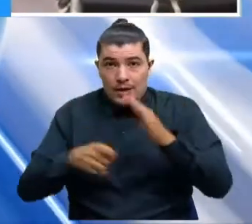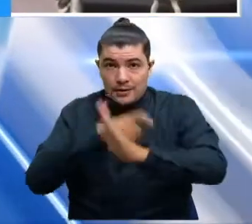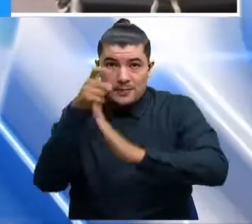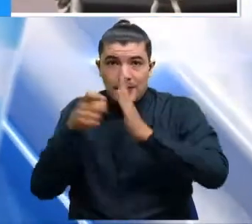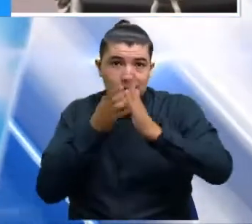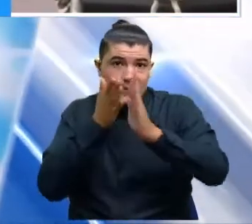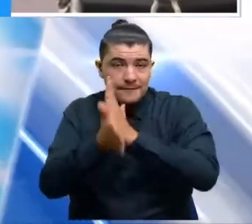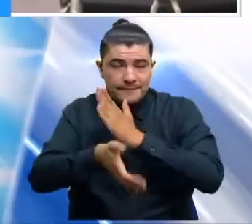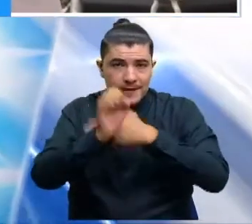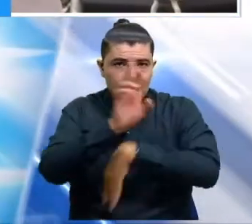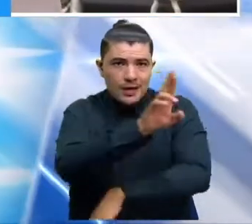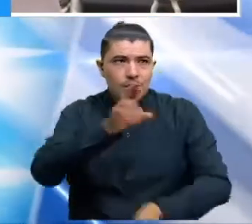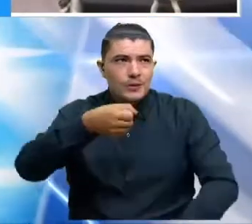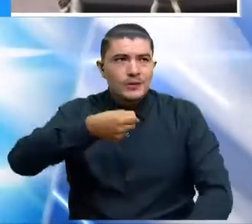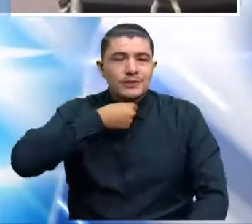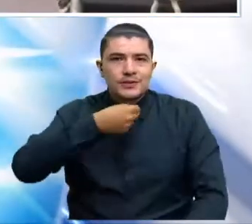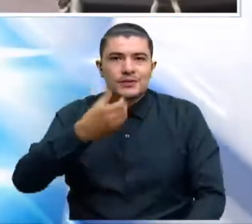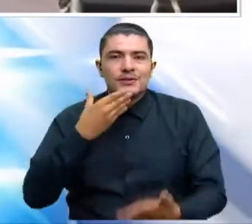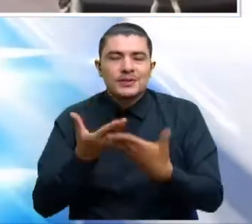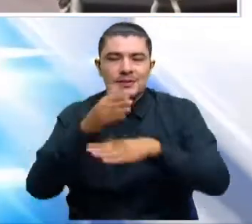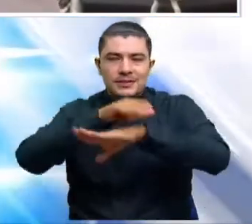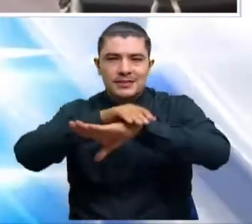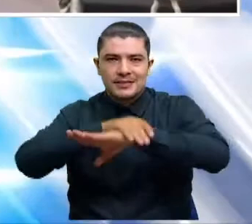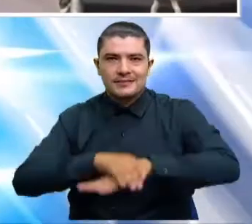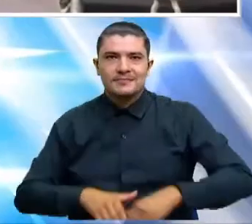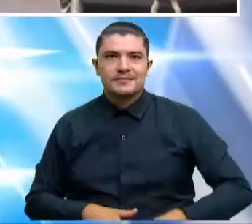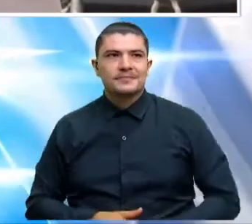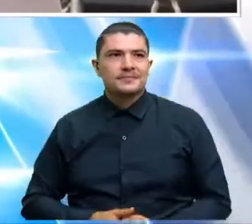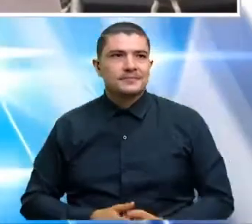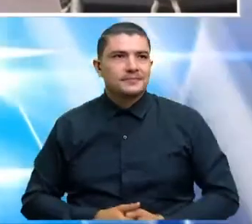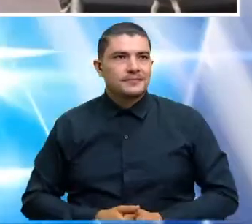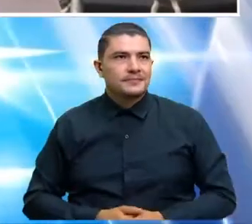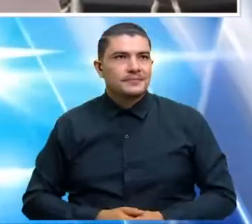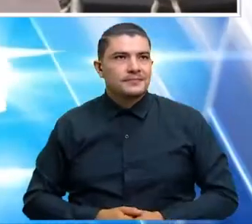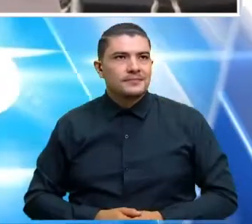la Plaza Cívica Luis Carlos Galán. Soy Iván Ávila para Oriente Noticias. Estamos informando.